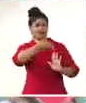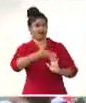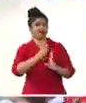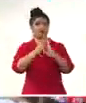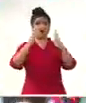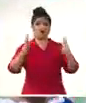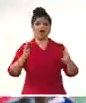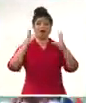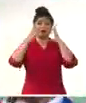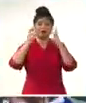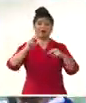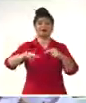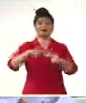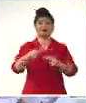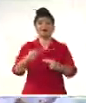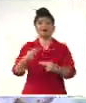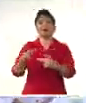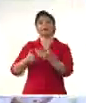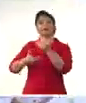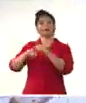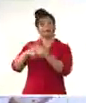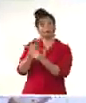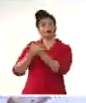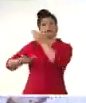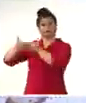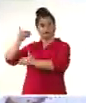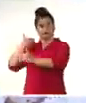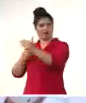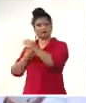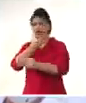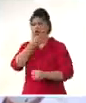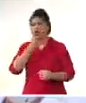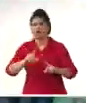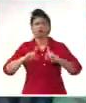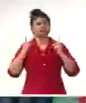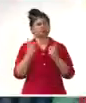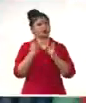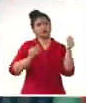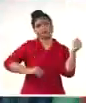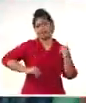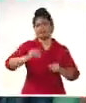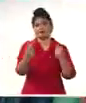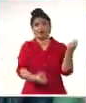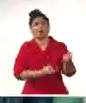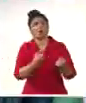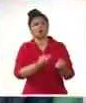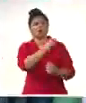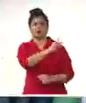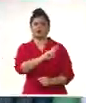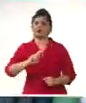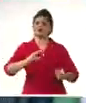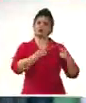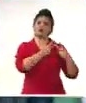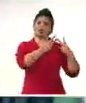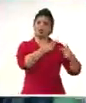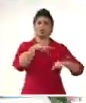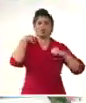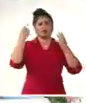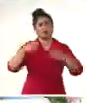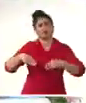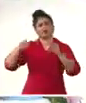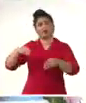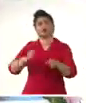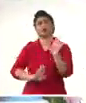esta conmemoración inspiradas en los jóvenes participantes en aquella epopeya a los que cantó un elenco de artistas